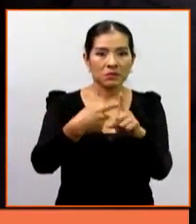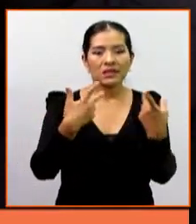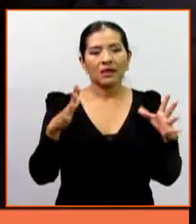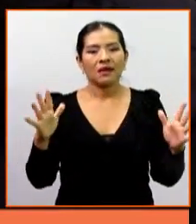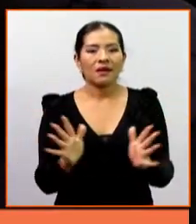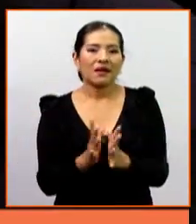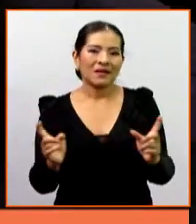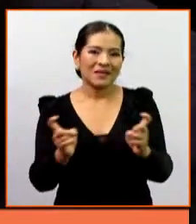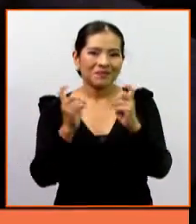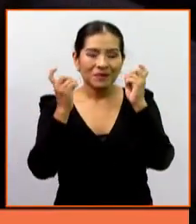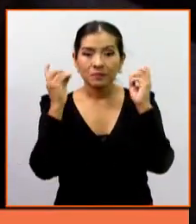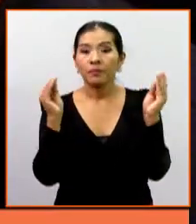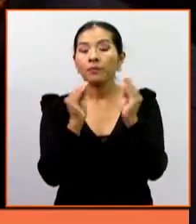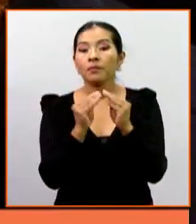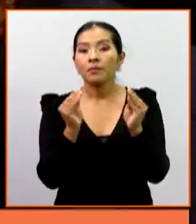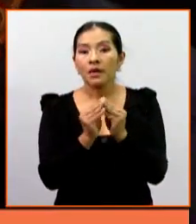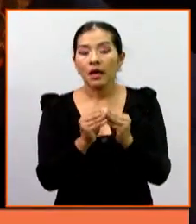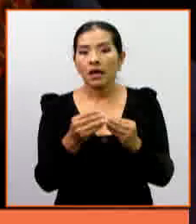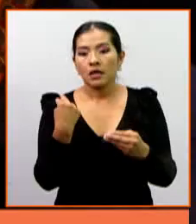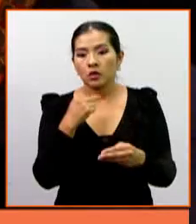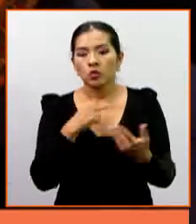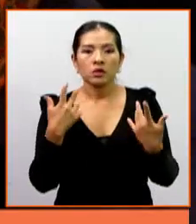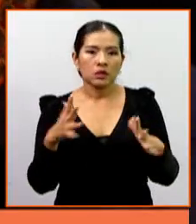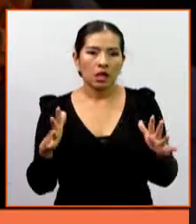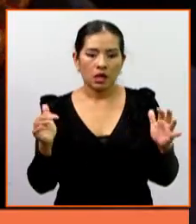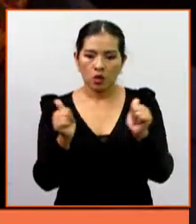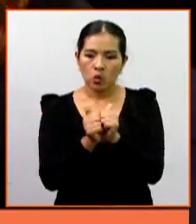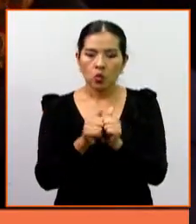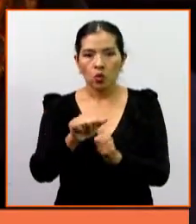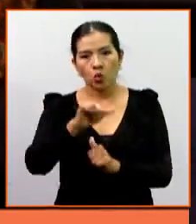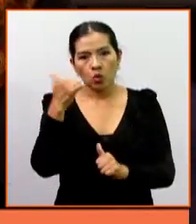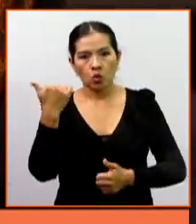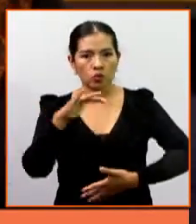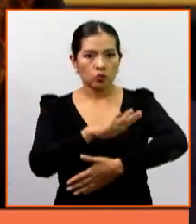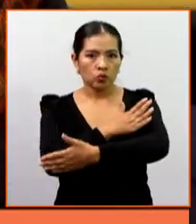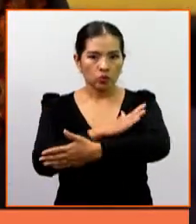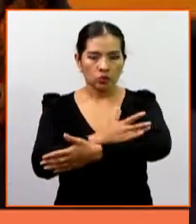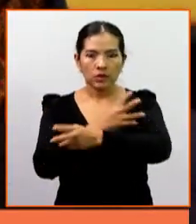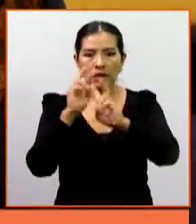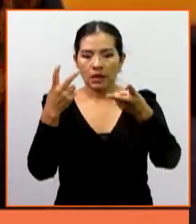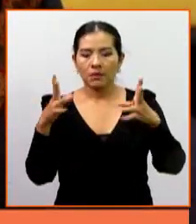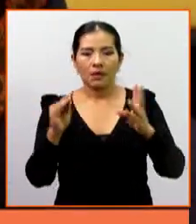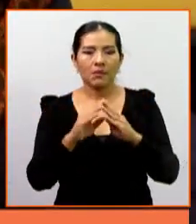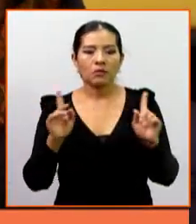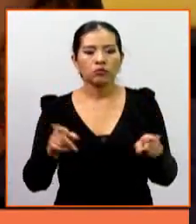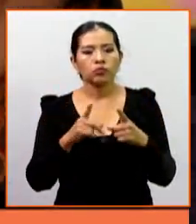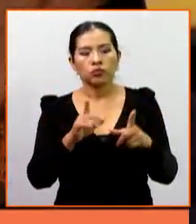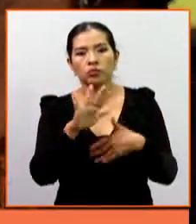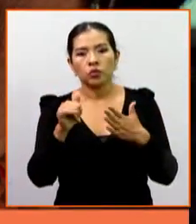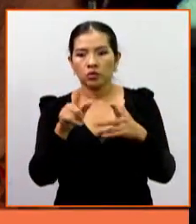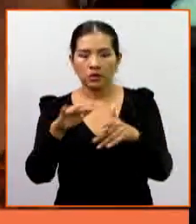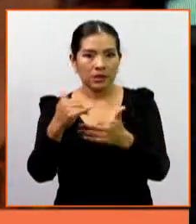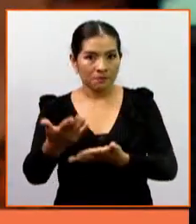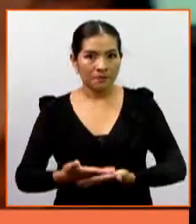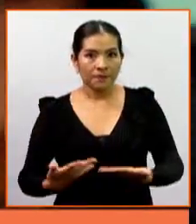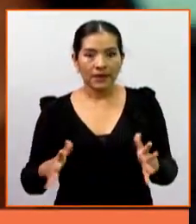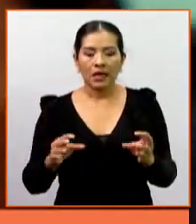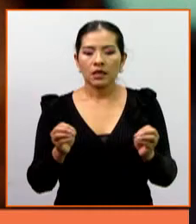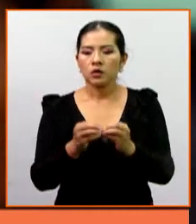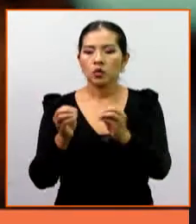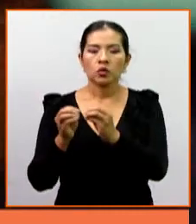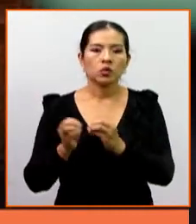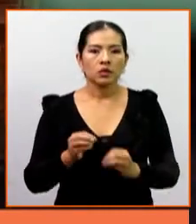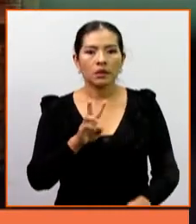bueno, además vamos a estar con otros músicos que son de la Orquesta Sinfónica Key, de nuestros invitados, sumando un total de